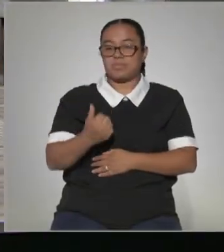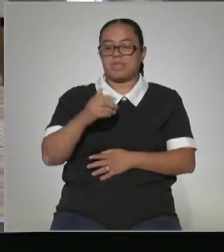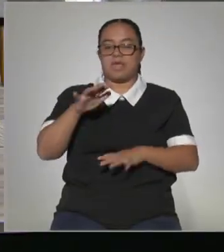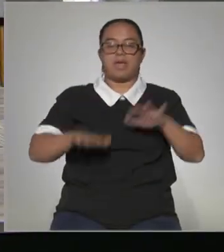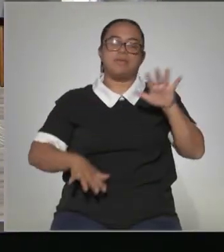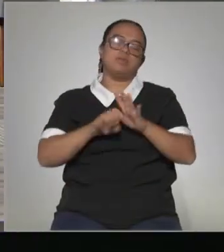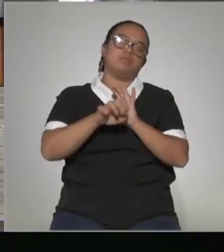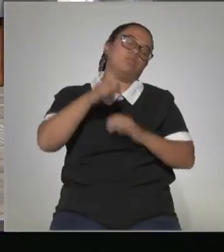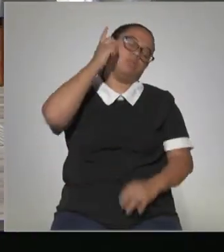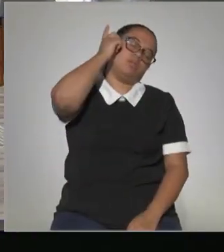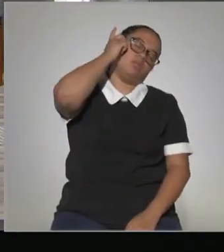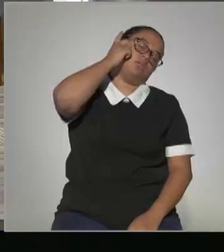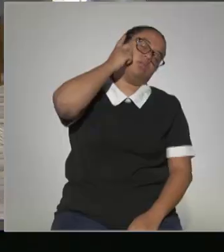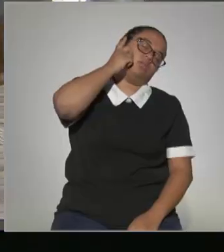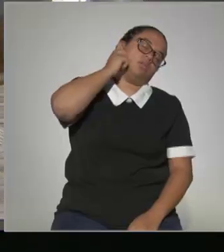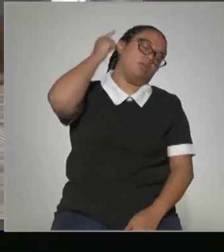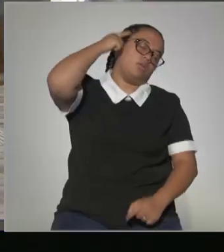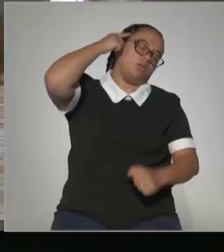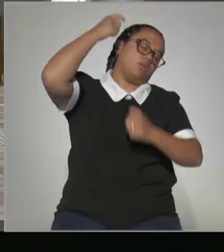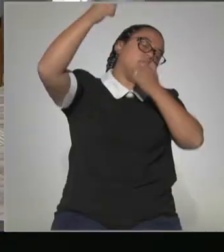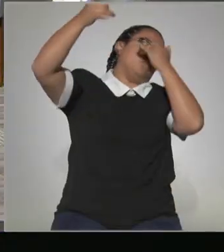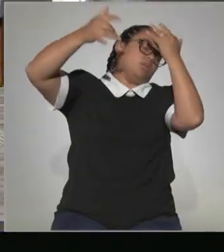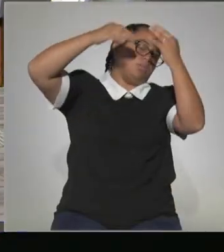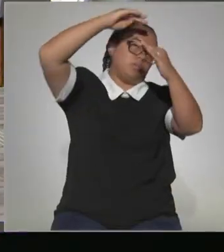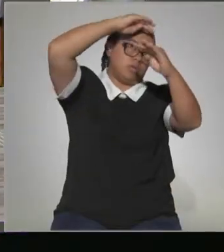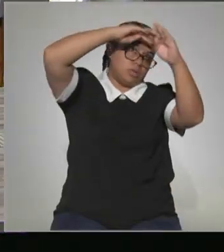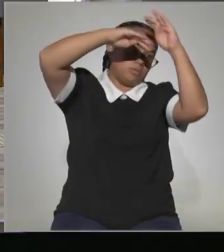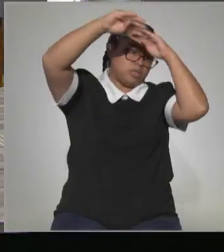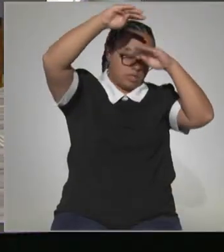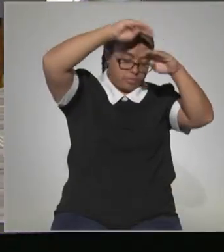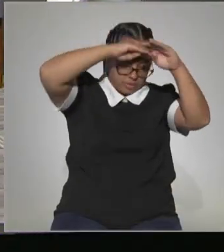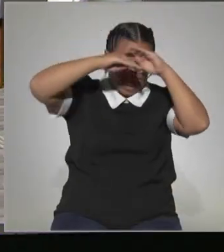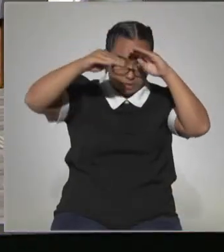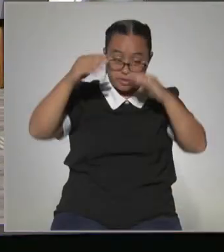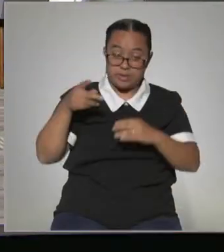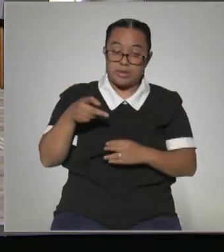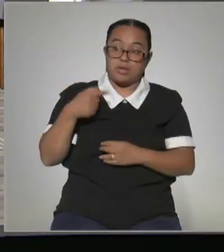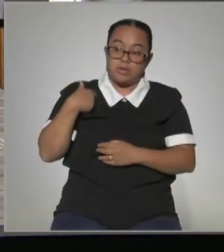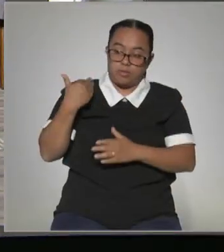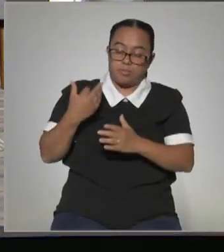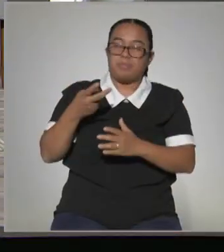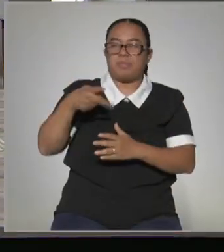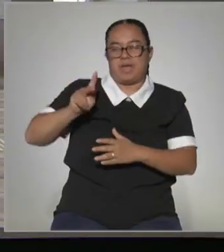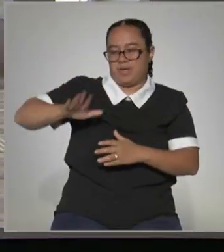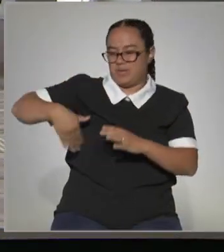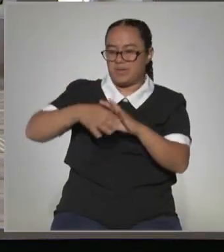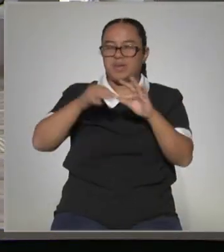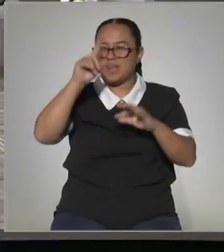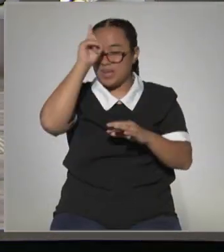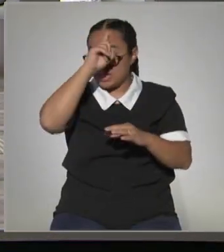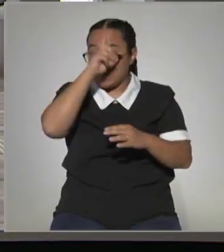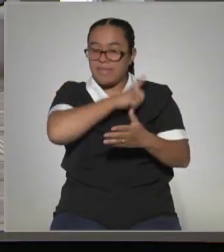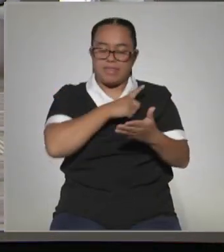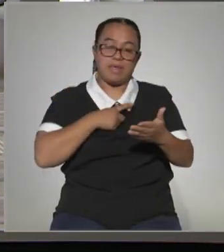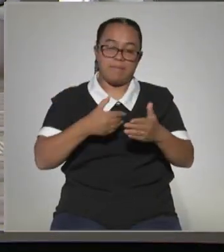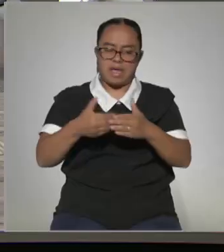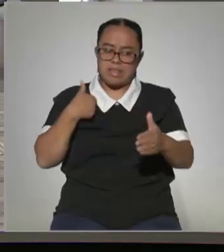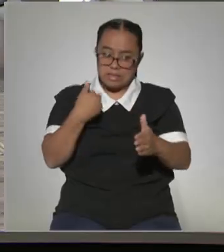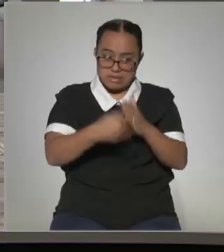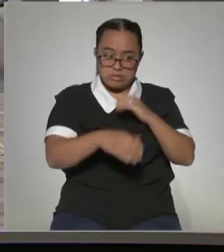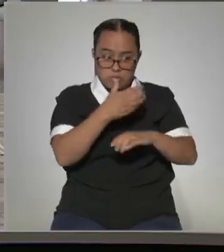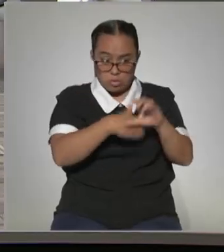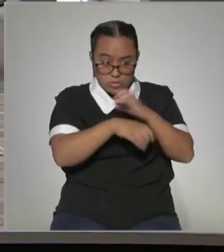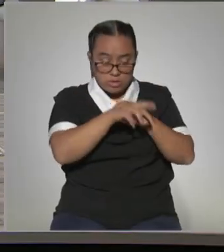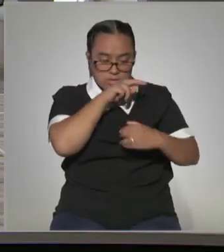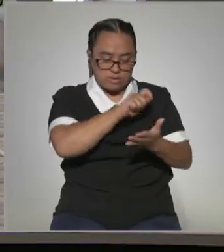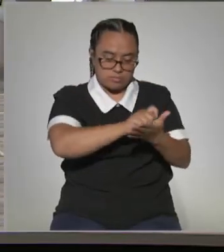que estás pensando. Estás en un bucle infinito. Estás en un bucle infinito. Pero hacer una lista de pendientes, como nos decían, sirve. Y luego nos